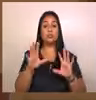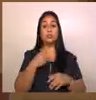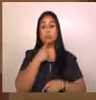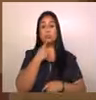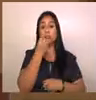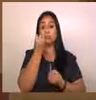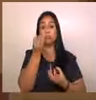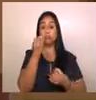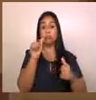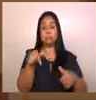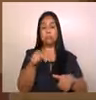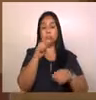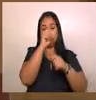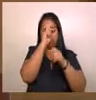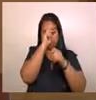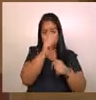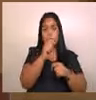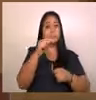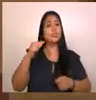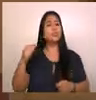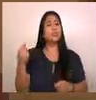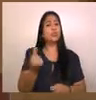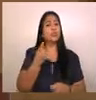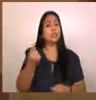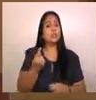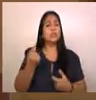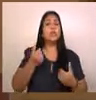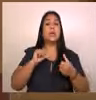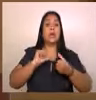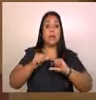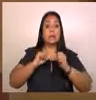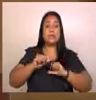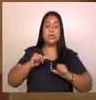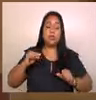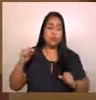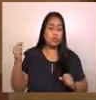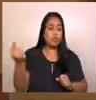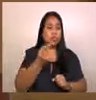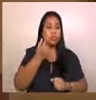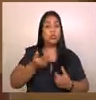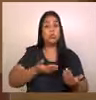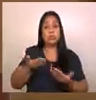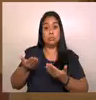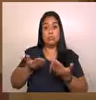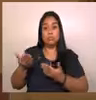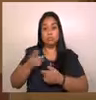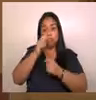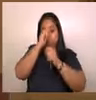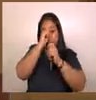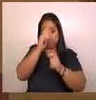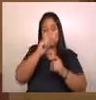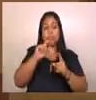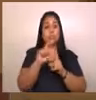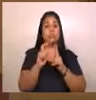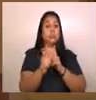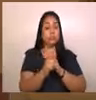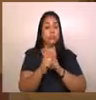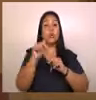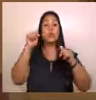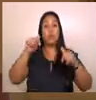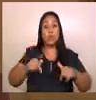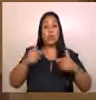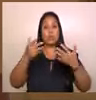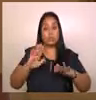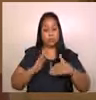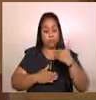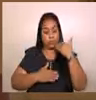debe reconocer la importancia del acceso de todos los servicios con pertinencia cultural. Hoy damos un